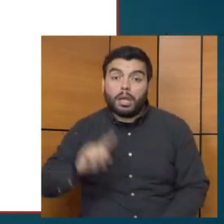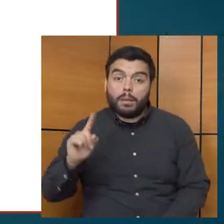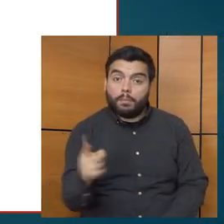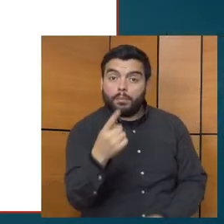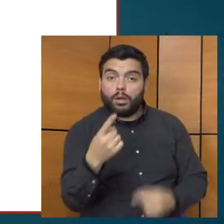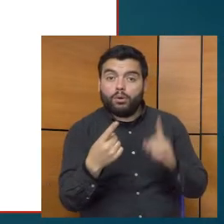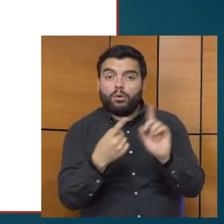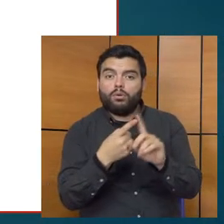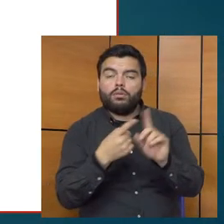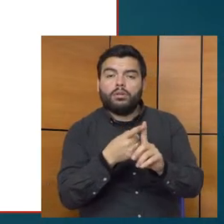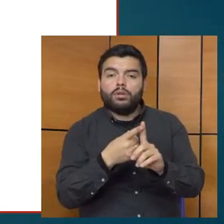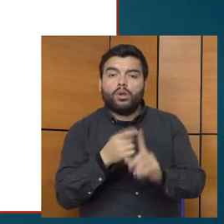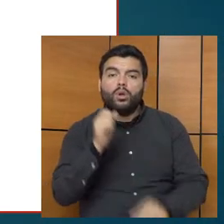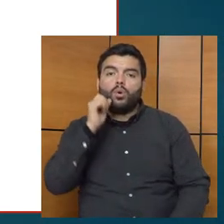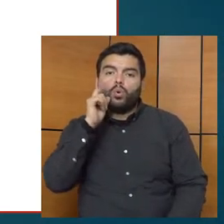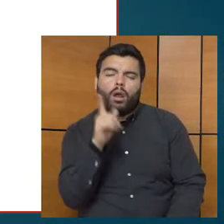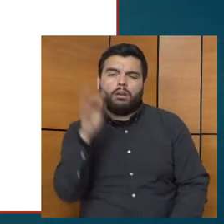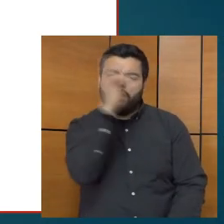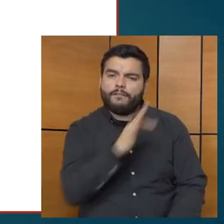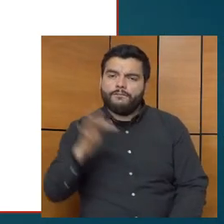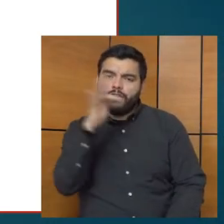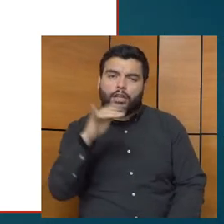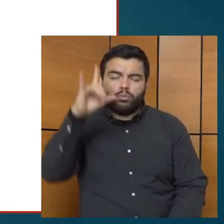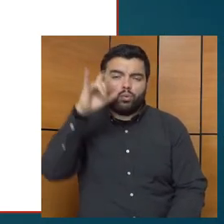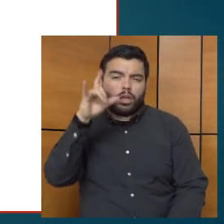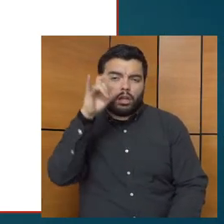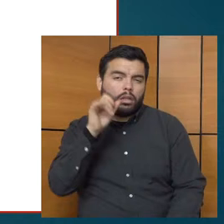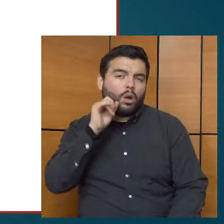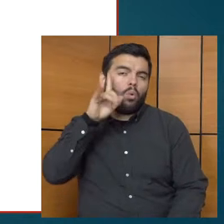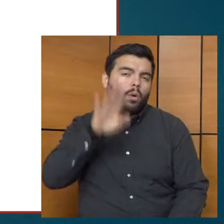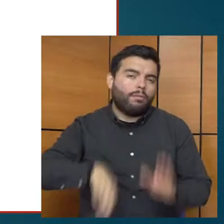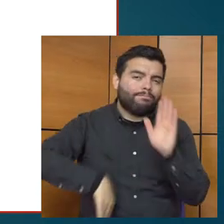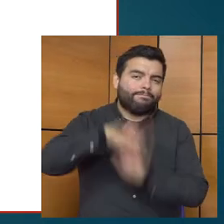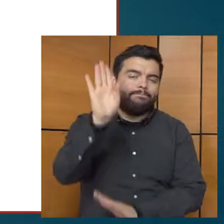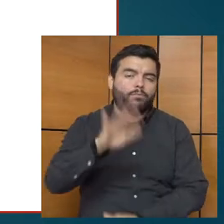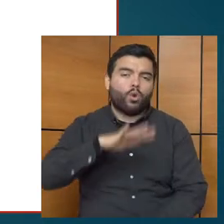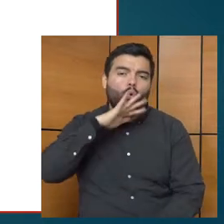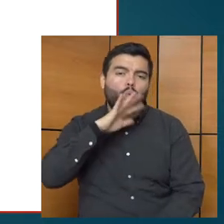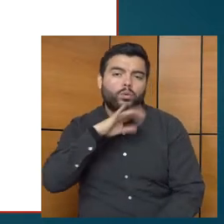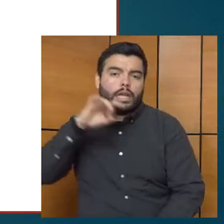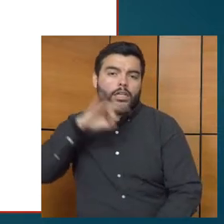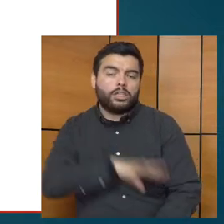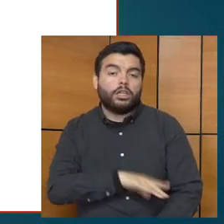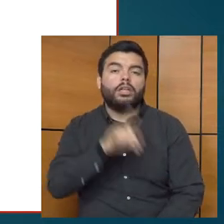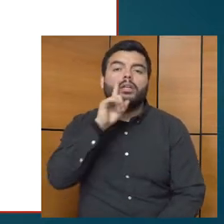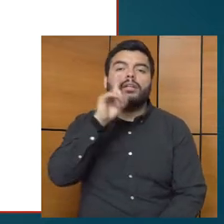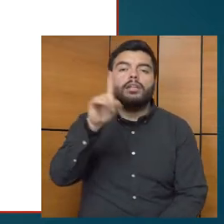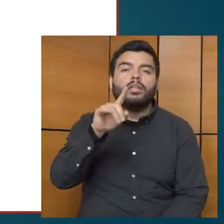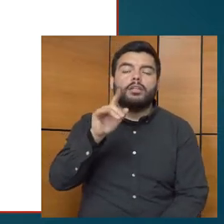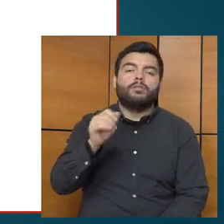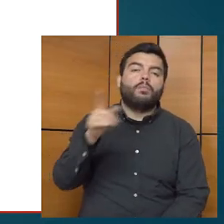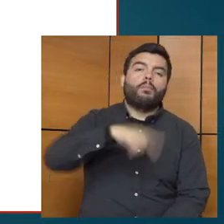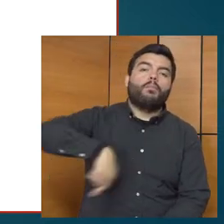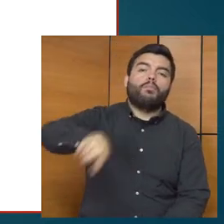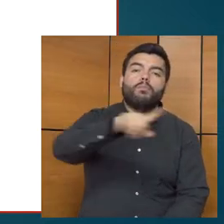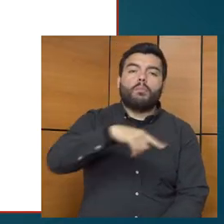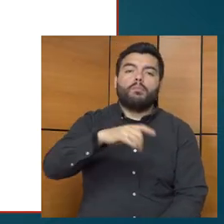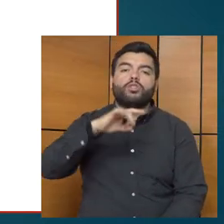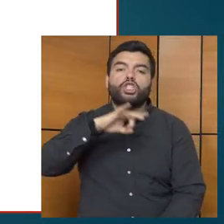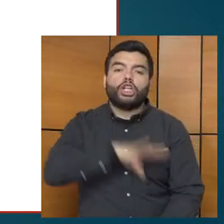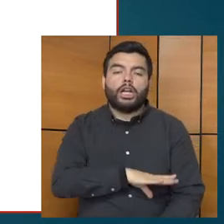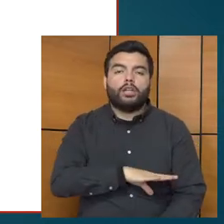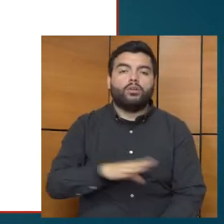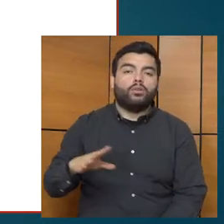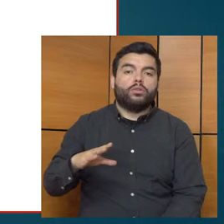lugar, ¿qué redes sociales son las que usan más los mayores chilenos, las personas chilenas con una cierta edad,